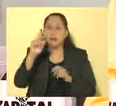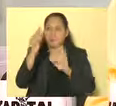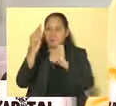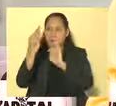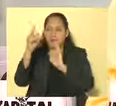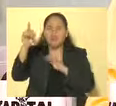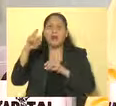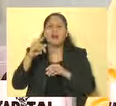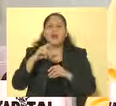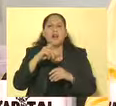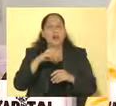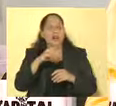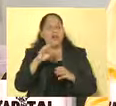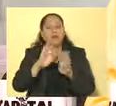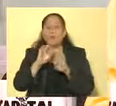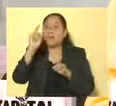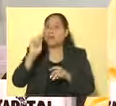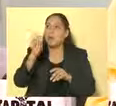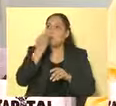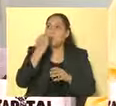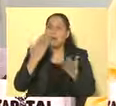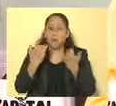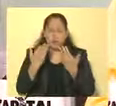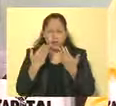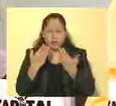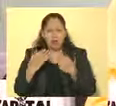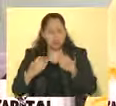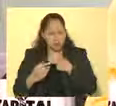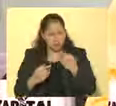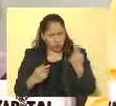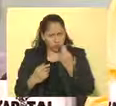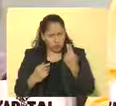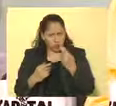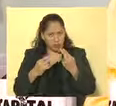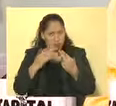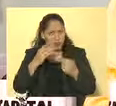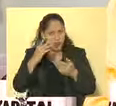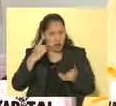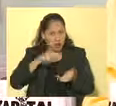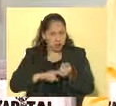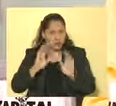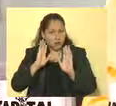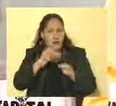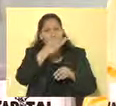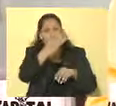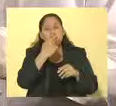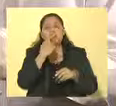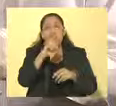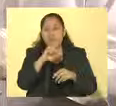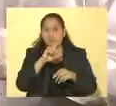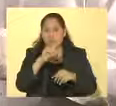la falta de suministro de pensión alimenticia, ¿necesito que haya una sentencia?